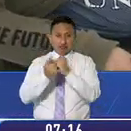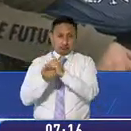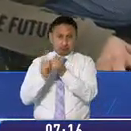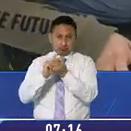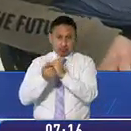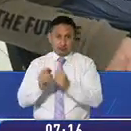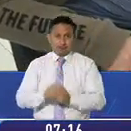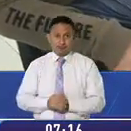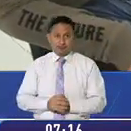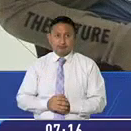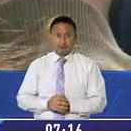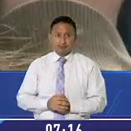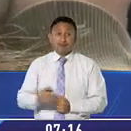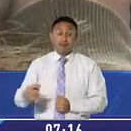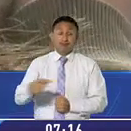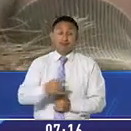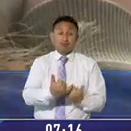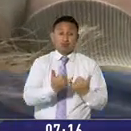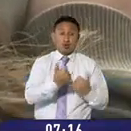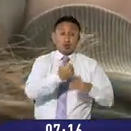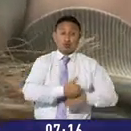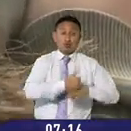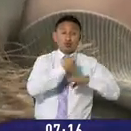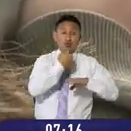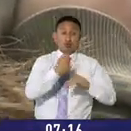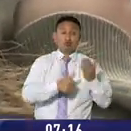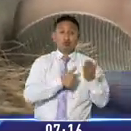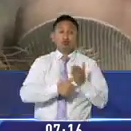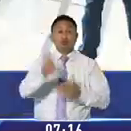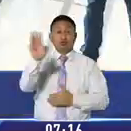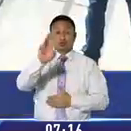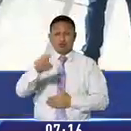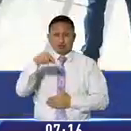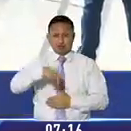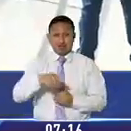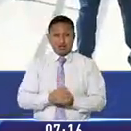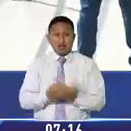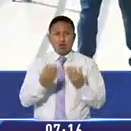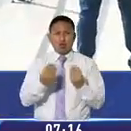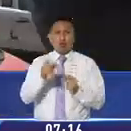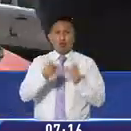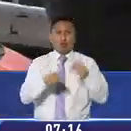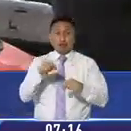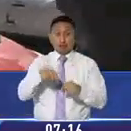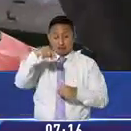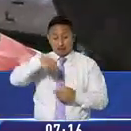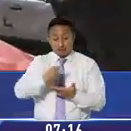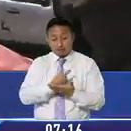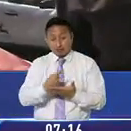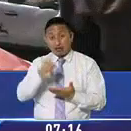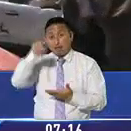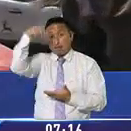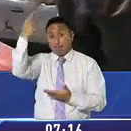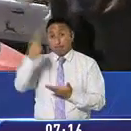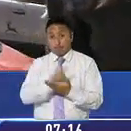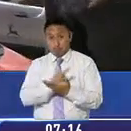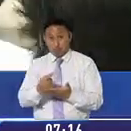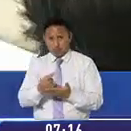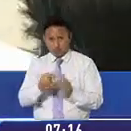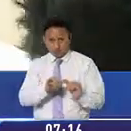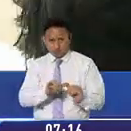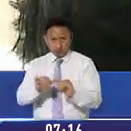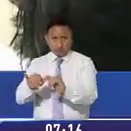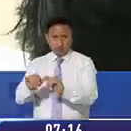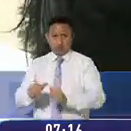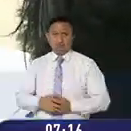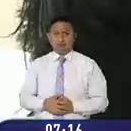de pacientes que, según las autoridades del Ministerio de Salud, se continuará viendo esta y la próxima semana. En Quito informó Adriana